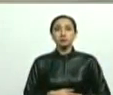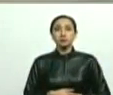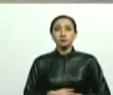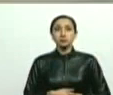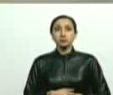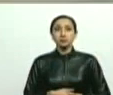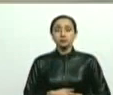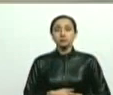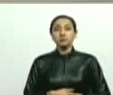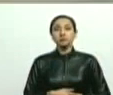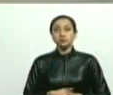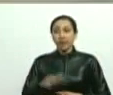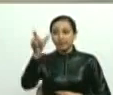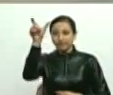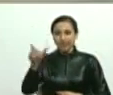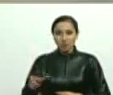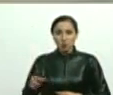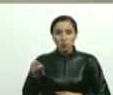El que gane,